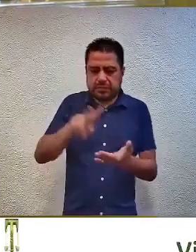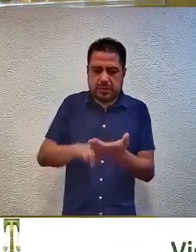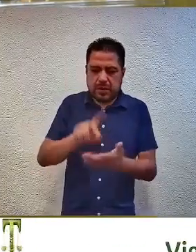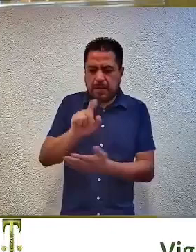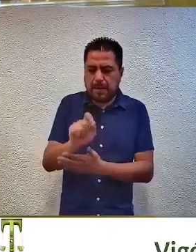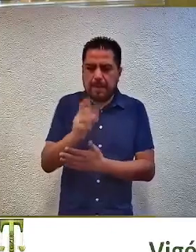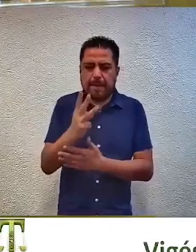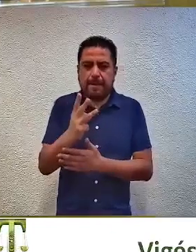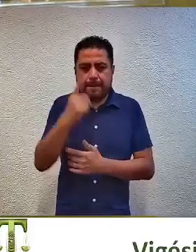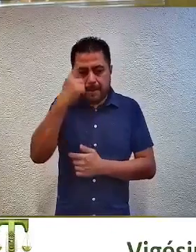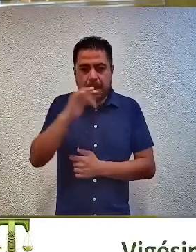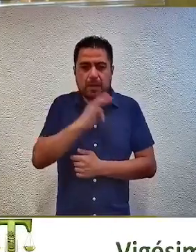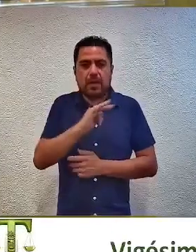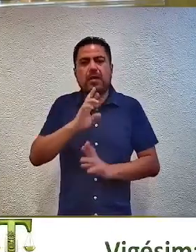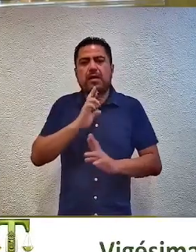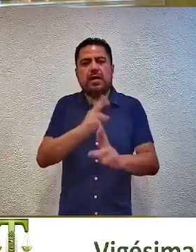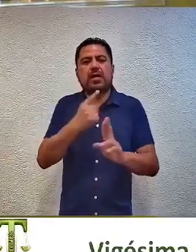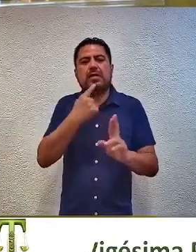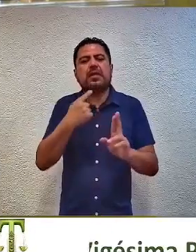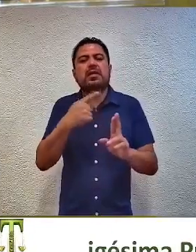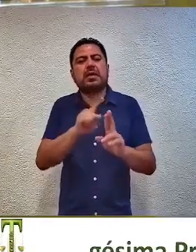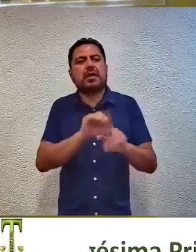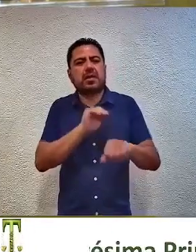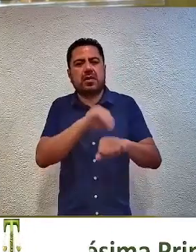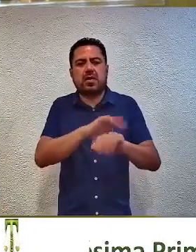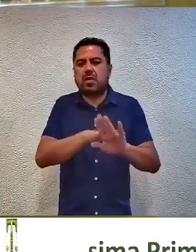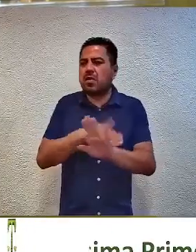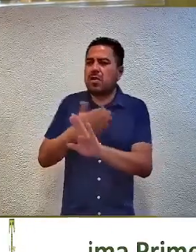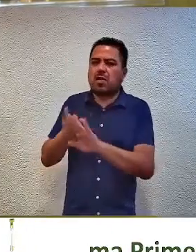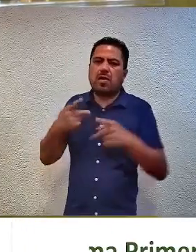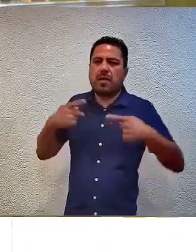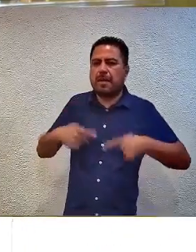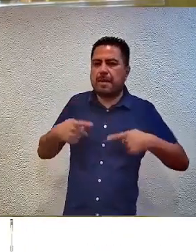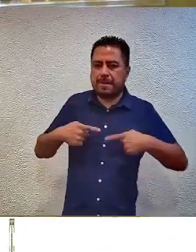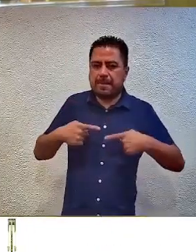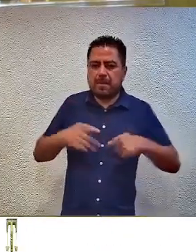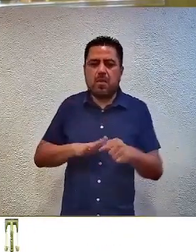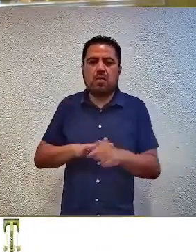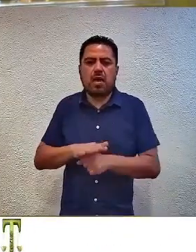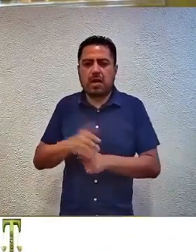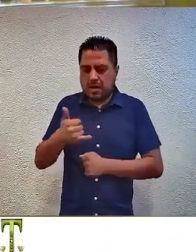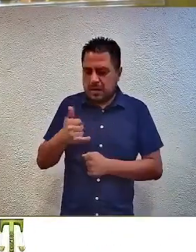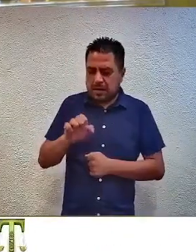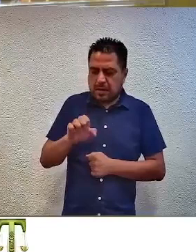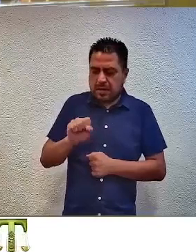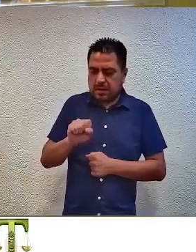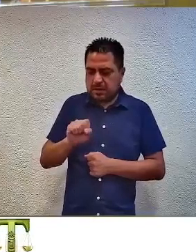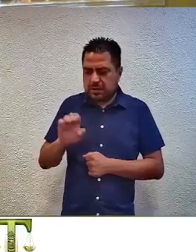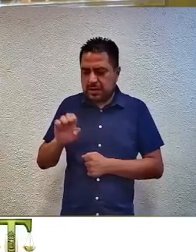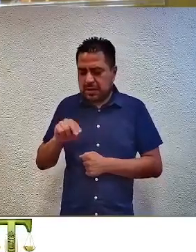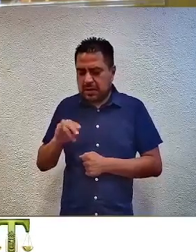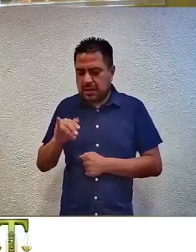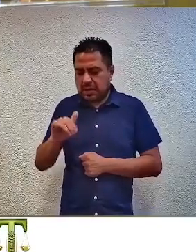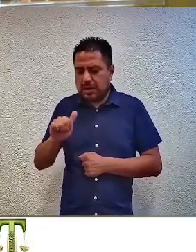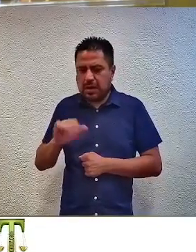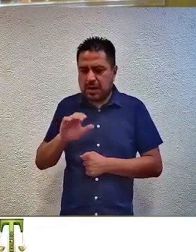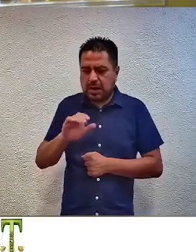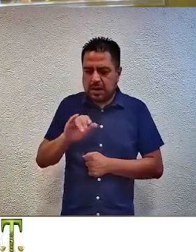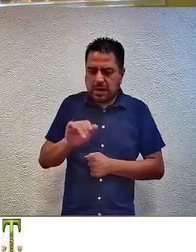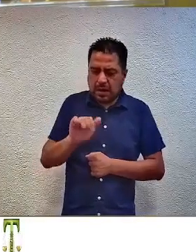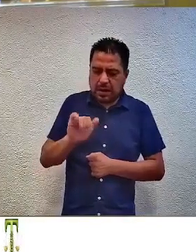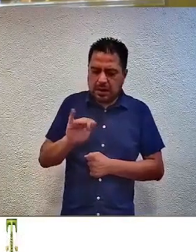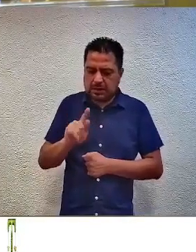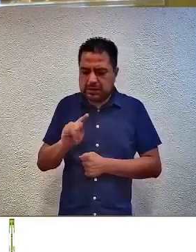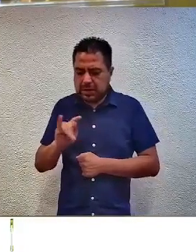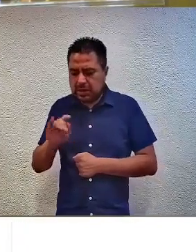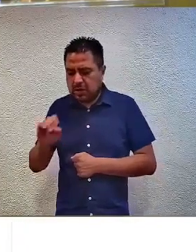IEPC/CCE/POS/01/2023 para resolver la queja interpuesta en contra de la ciudadana y los ciudadanos Yesenia Salgado Chinol, Jacinto González